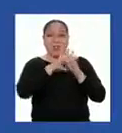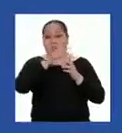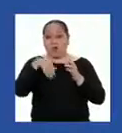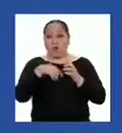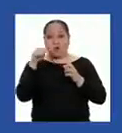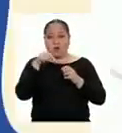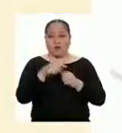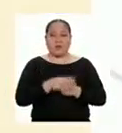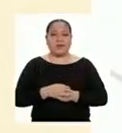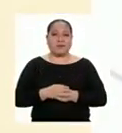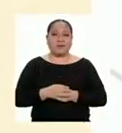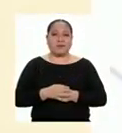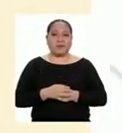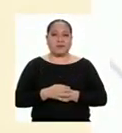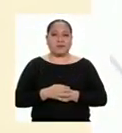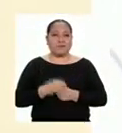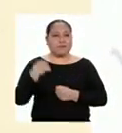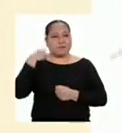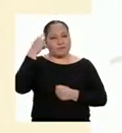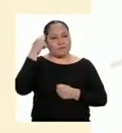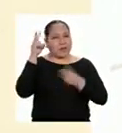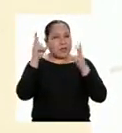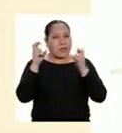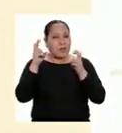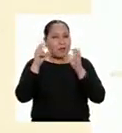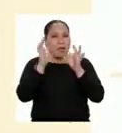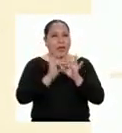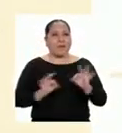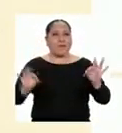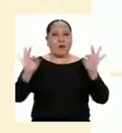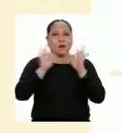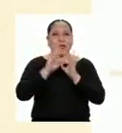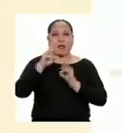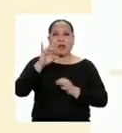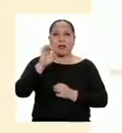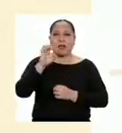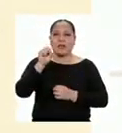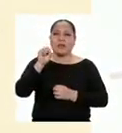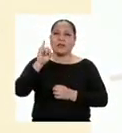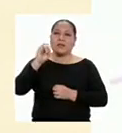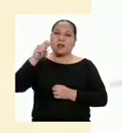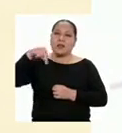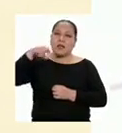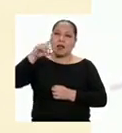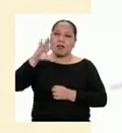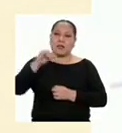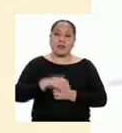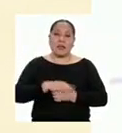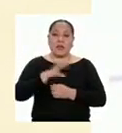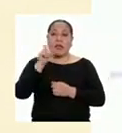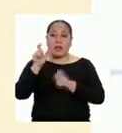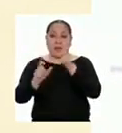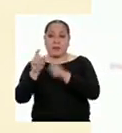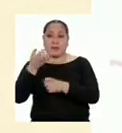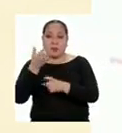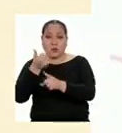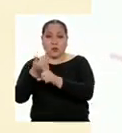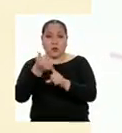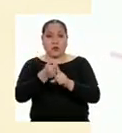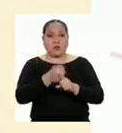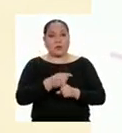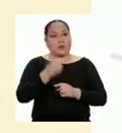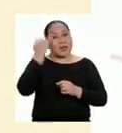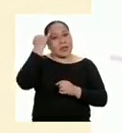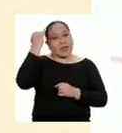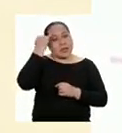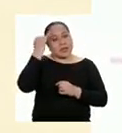texto. Creo que el tema es la importancia de la resiliencia en las personas y me quedo con la idea principal, que es la